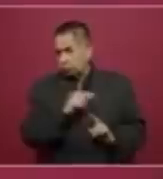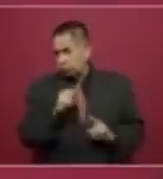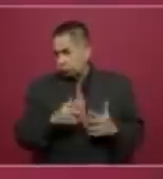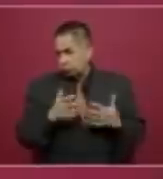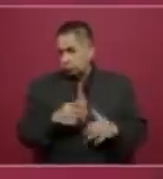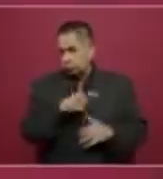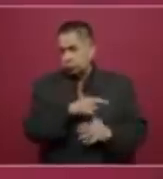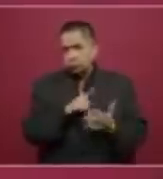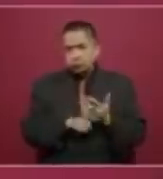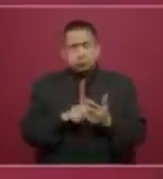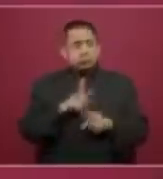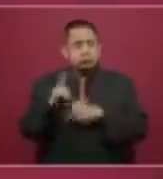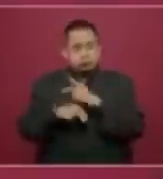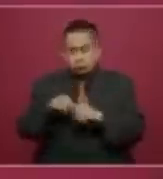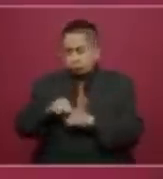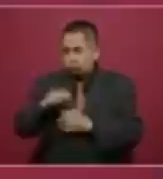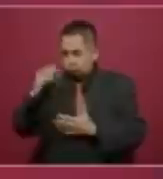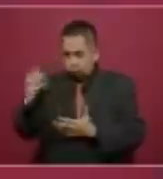cuando fuimos electos,